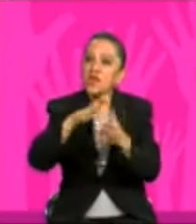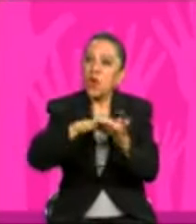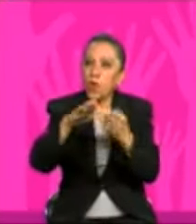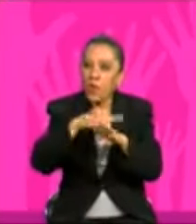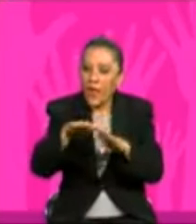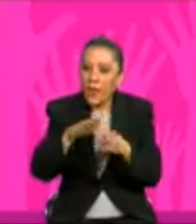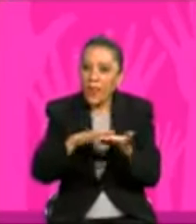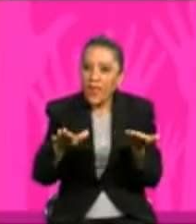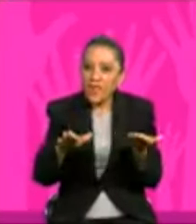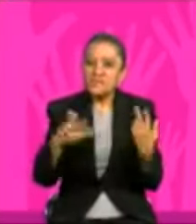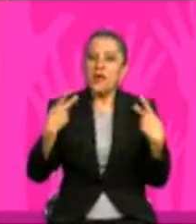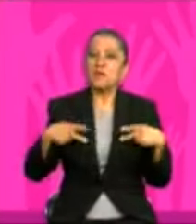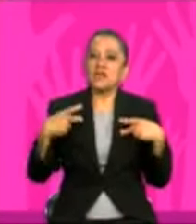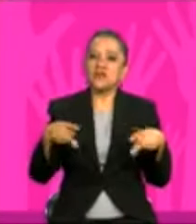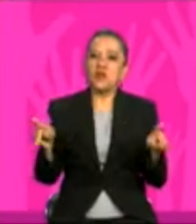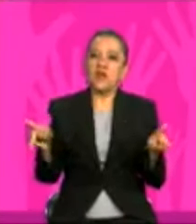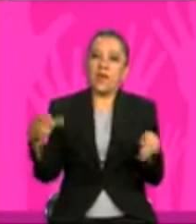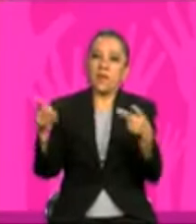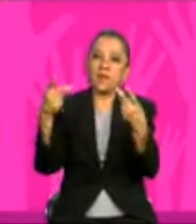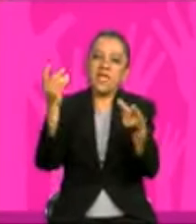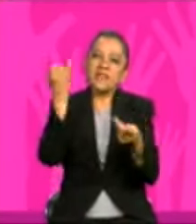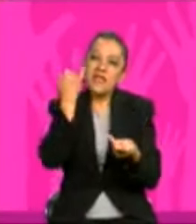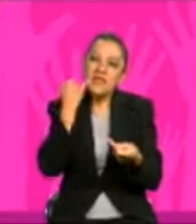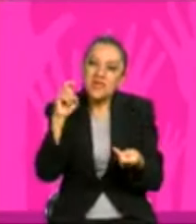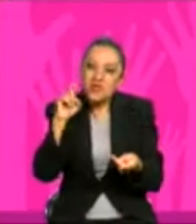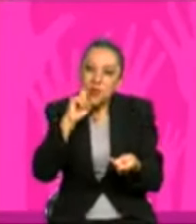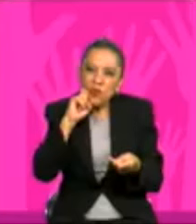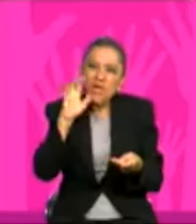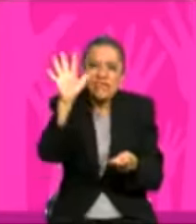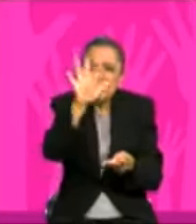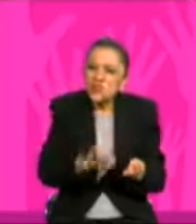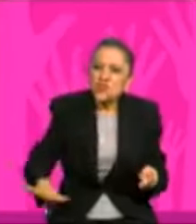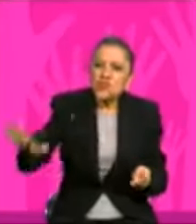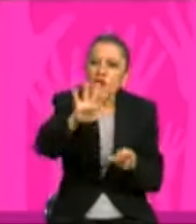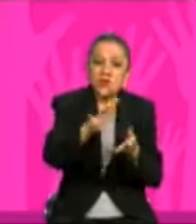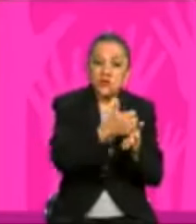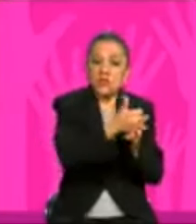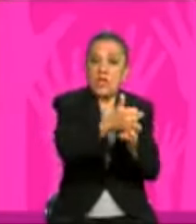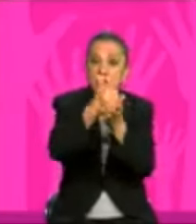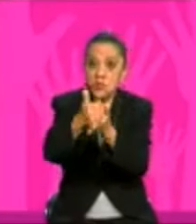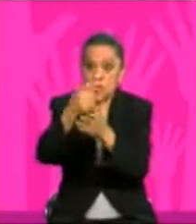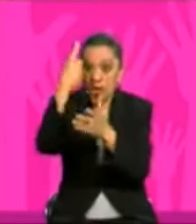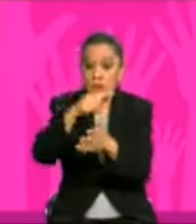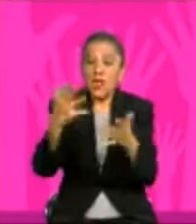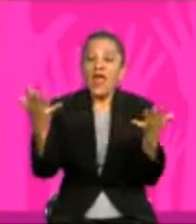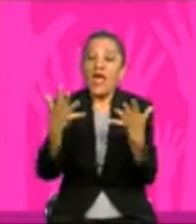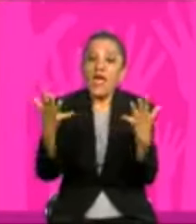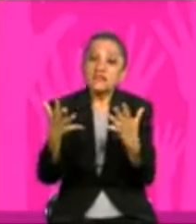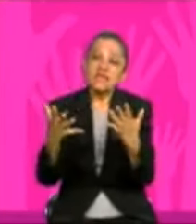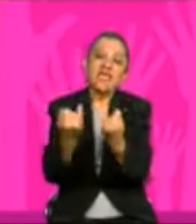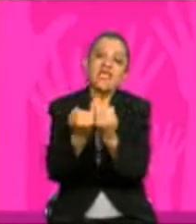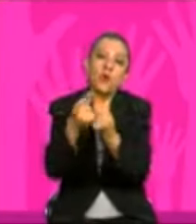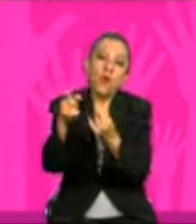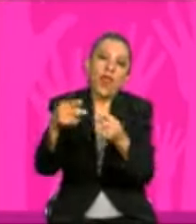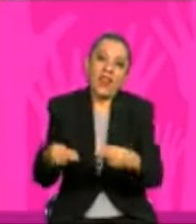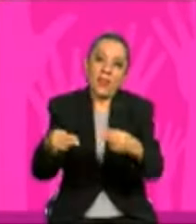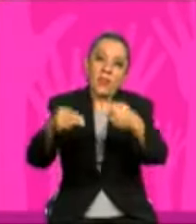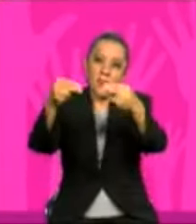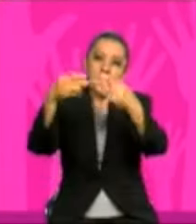la gente que vende jitomate, a todos los vamos a ayudar para poder crear sus cooperativas